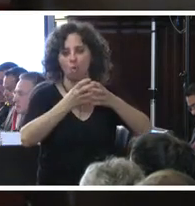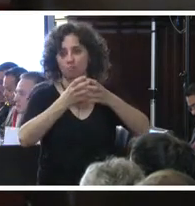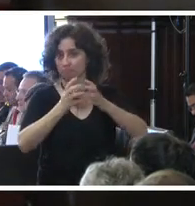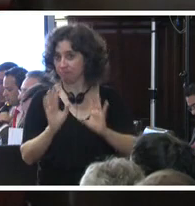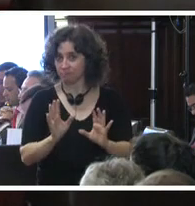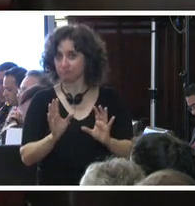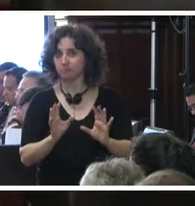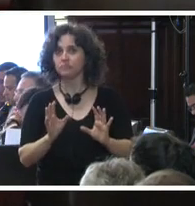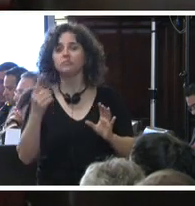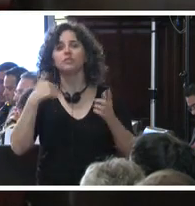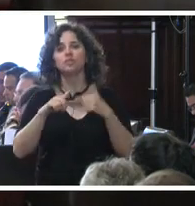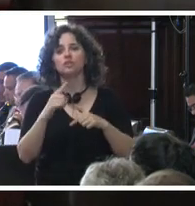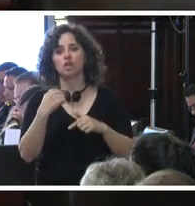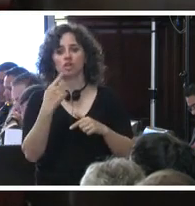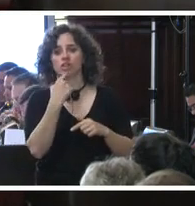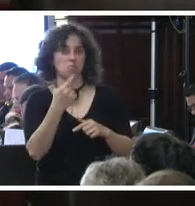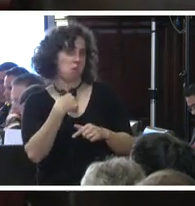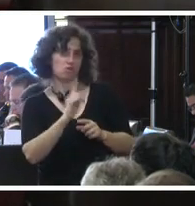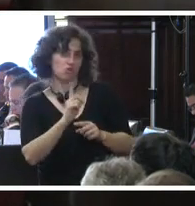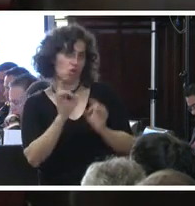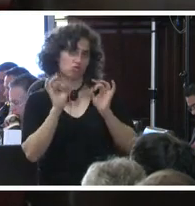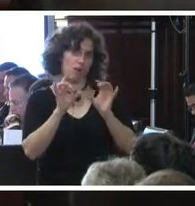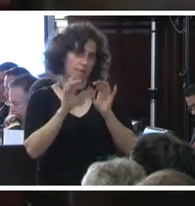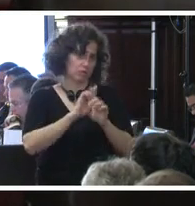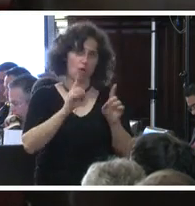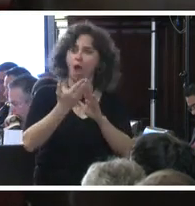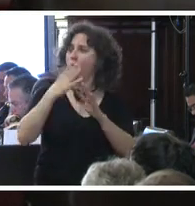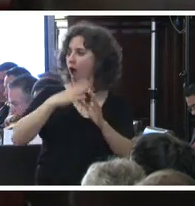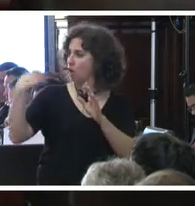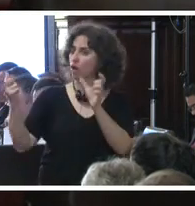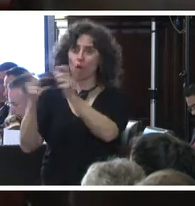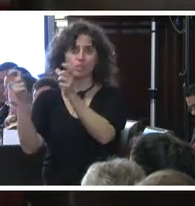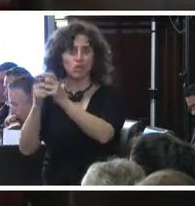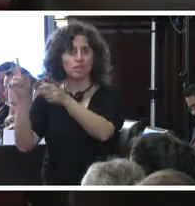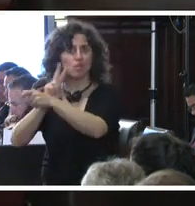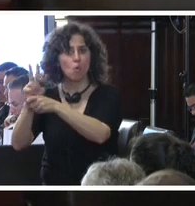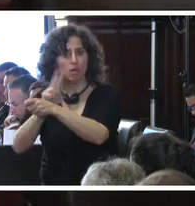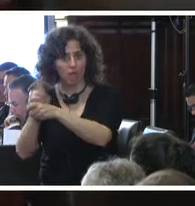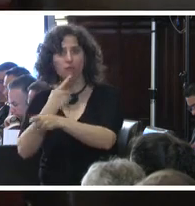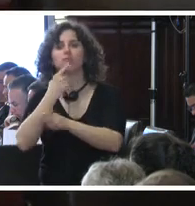Esto no solamente lo decimos nosotros, esto ya lo había dicho la Comisión de Seguridad